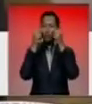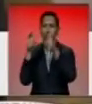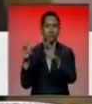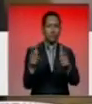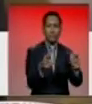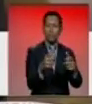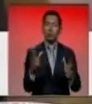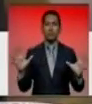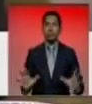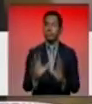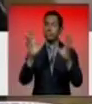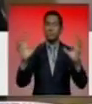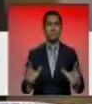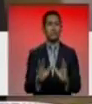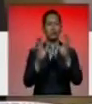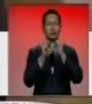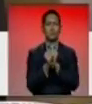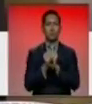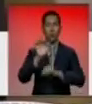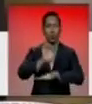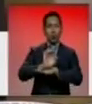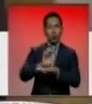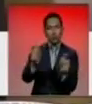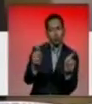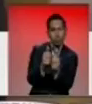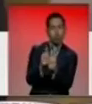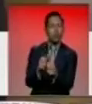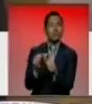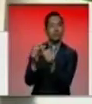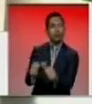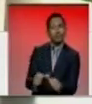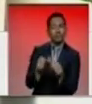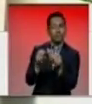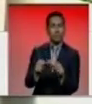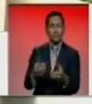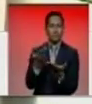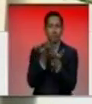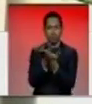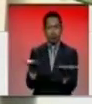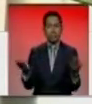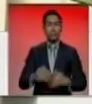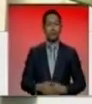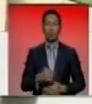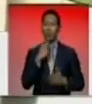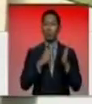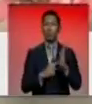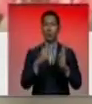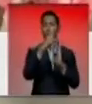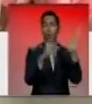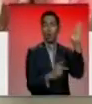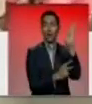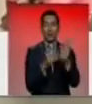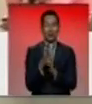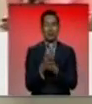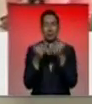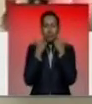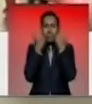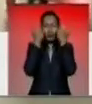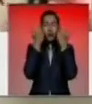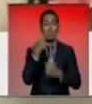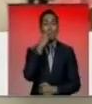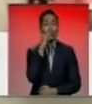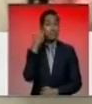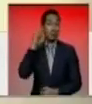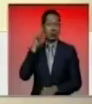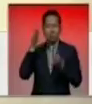país que te impulsa, un país que te acompaña. Y un país que es grato. En la misión Ternura, por ejemplo, el objetivo es llegar a todos los niños del país con